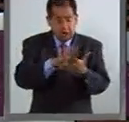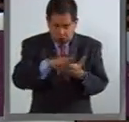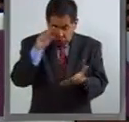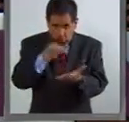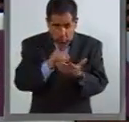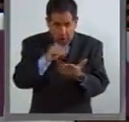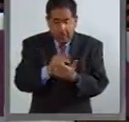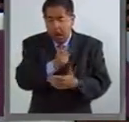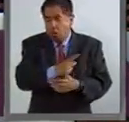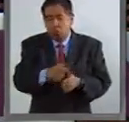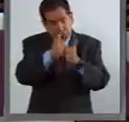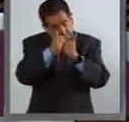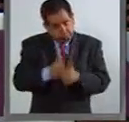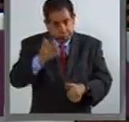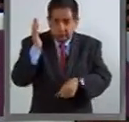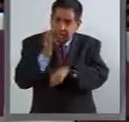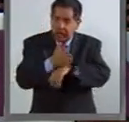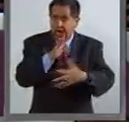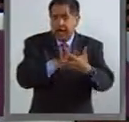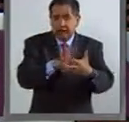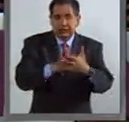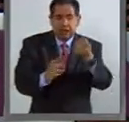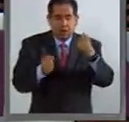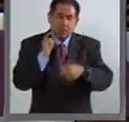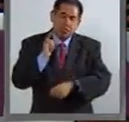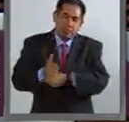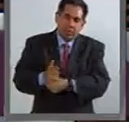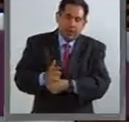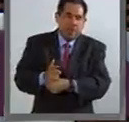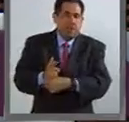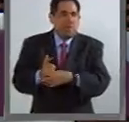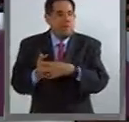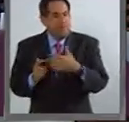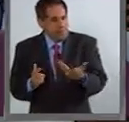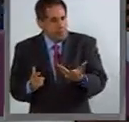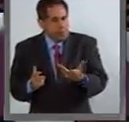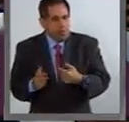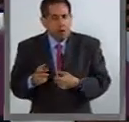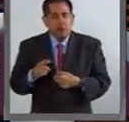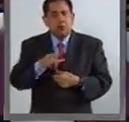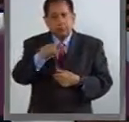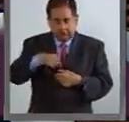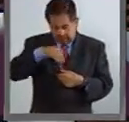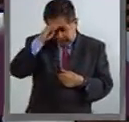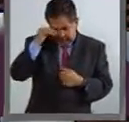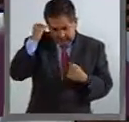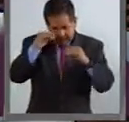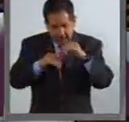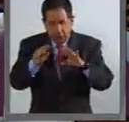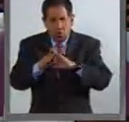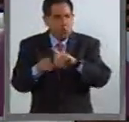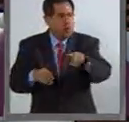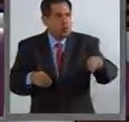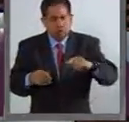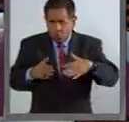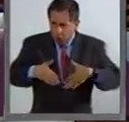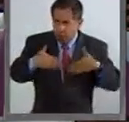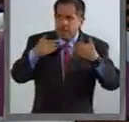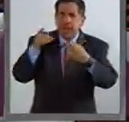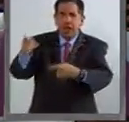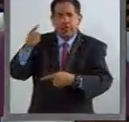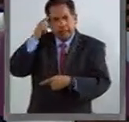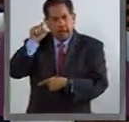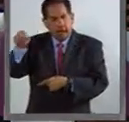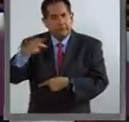purgando penas. Y entonces se diseñaron distintas estrategias para recobrar la confianza de